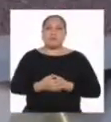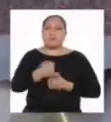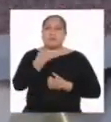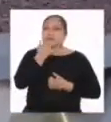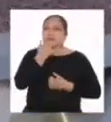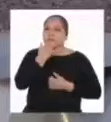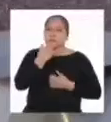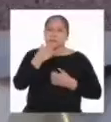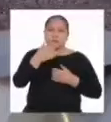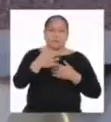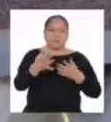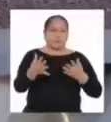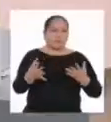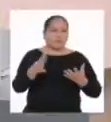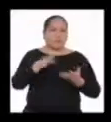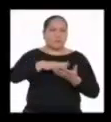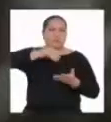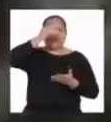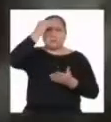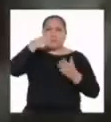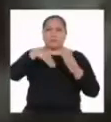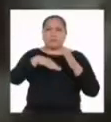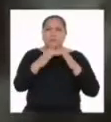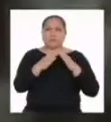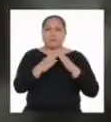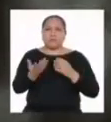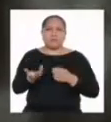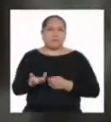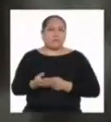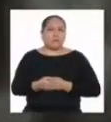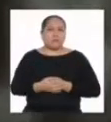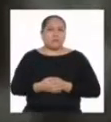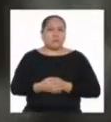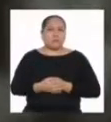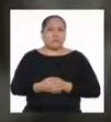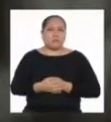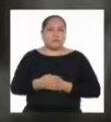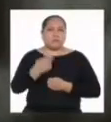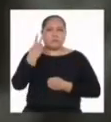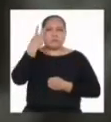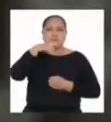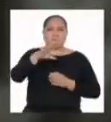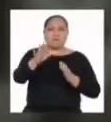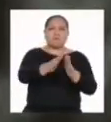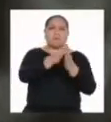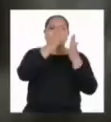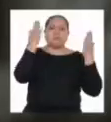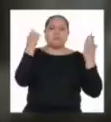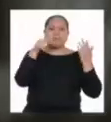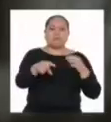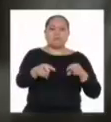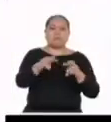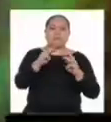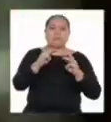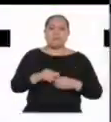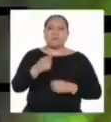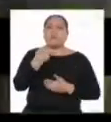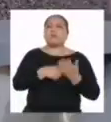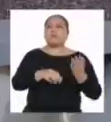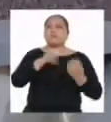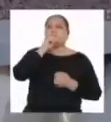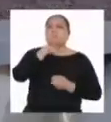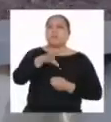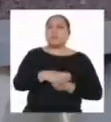¿Qué pasó con el set de Aprendo en Casa? Berenice, mira el periódico que está en la mesa. ¿Qué